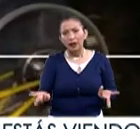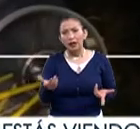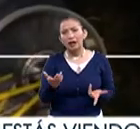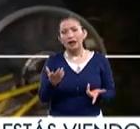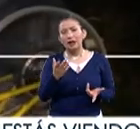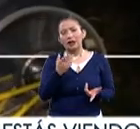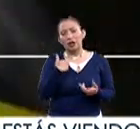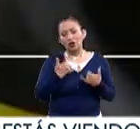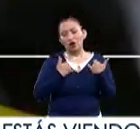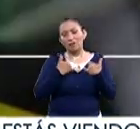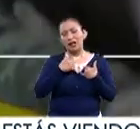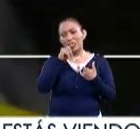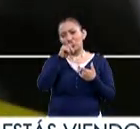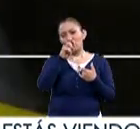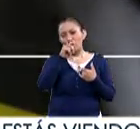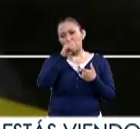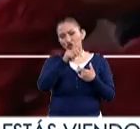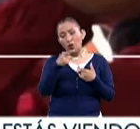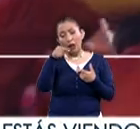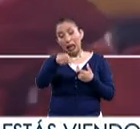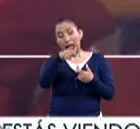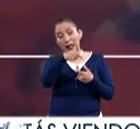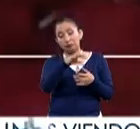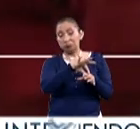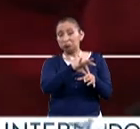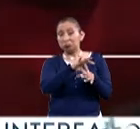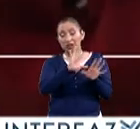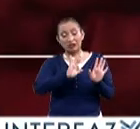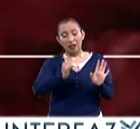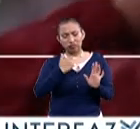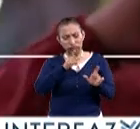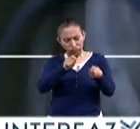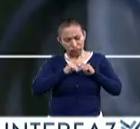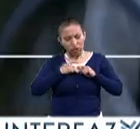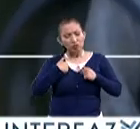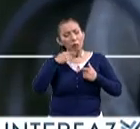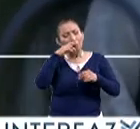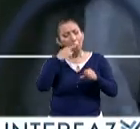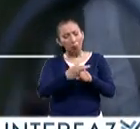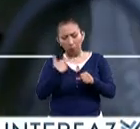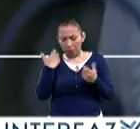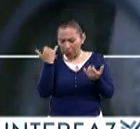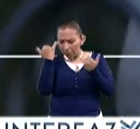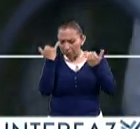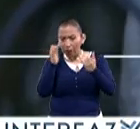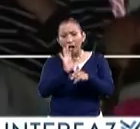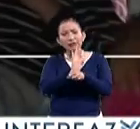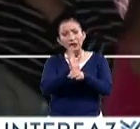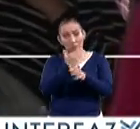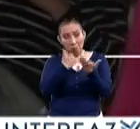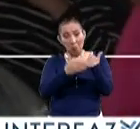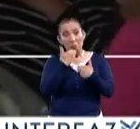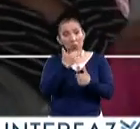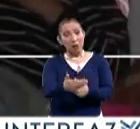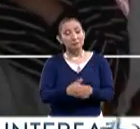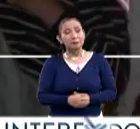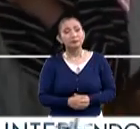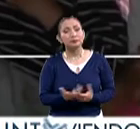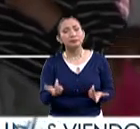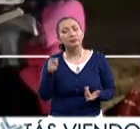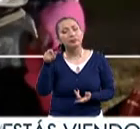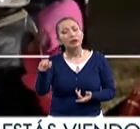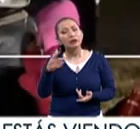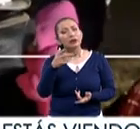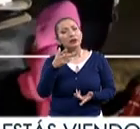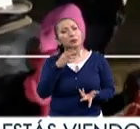Móvil Toto, pues de alguna manera ha tomado también esa estafeta y creo que muy exitosamente, de